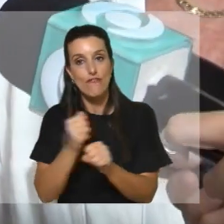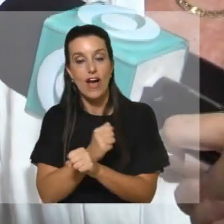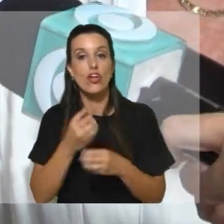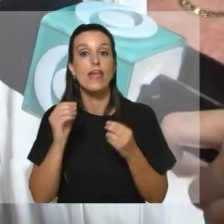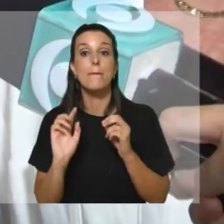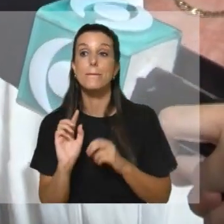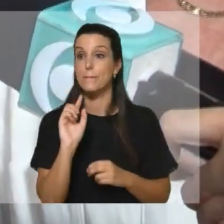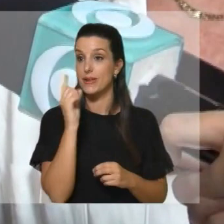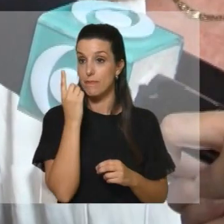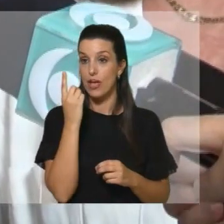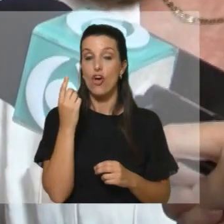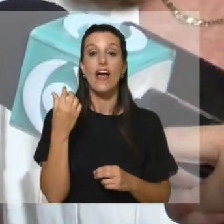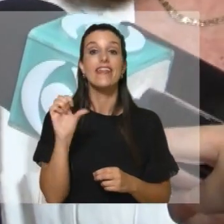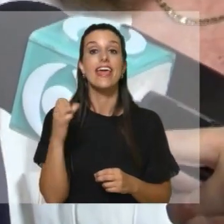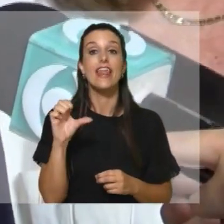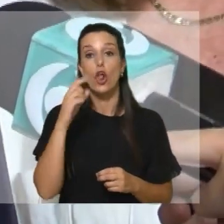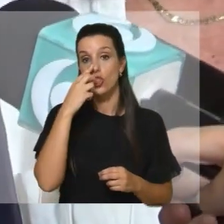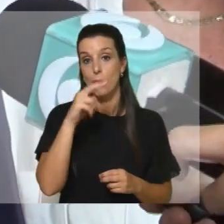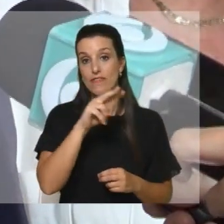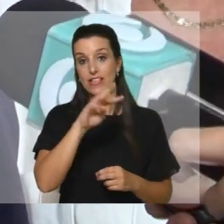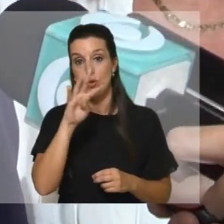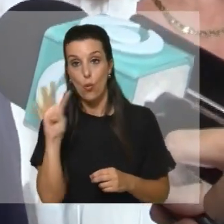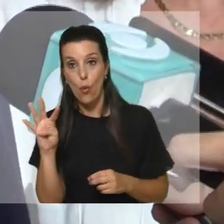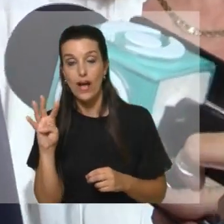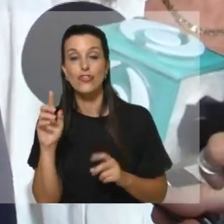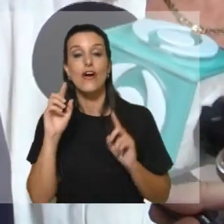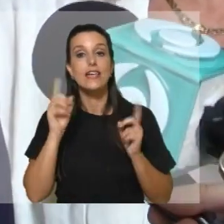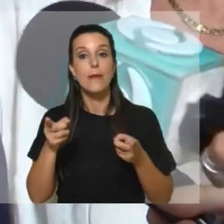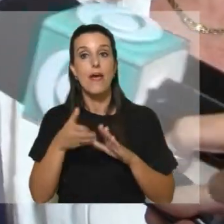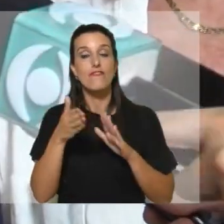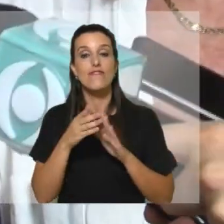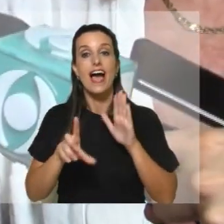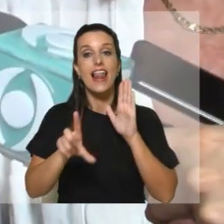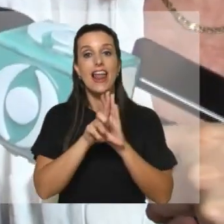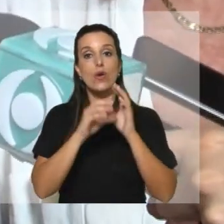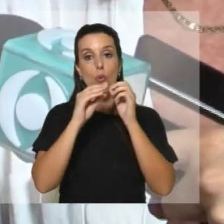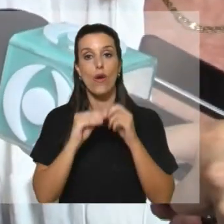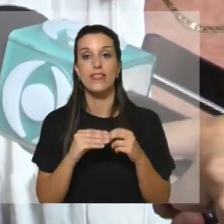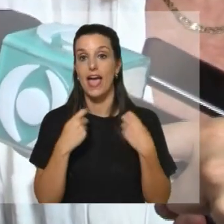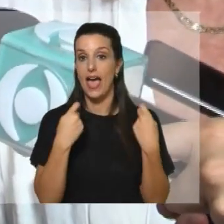primero de enero del 2024 cuando ent en vigencia la le rendición de cuentas